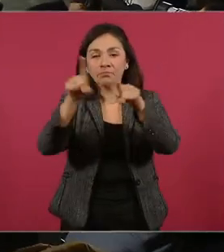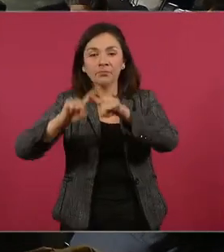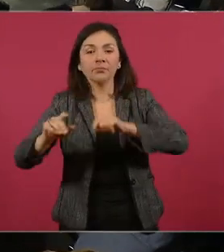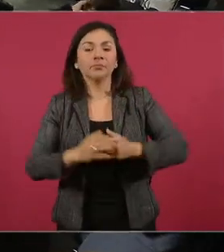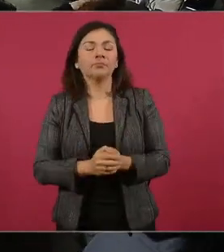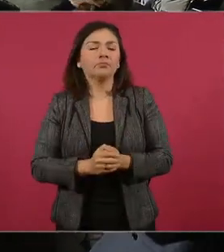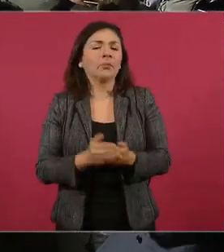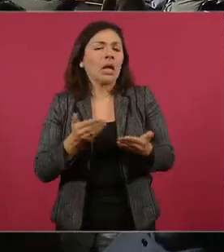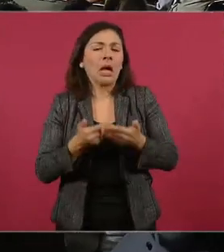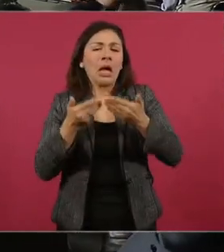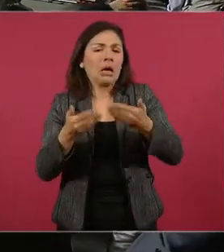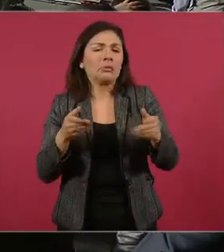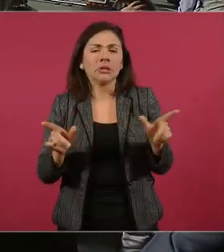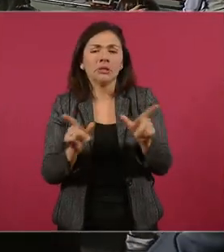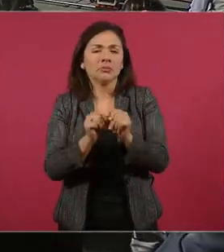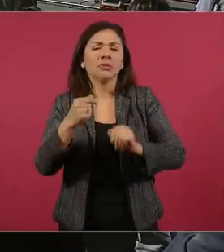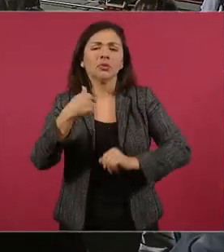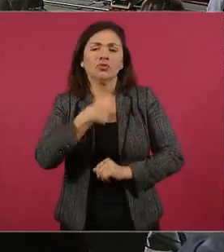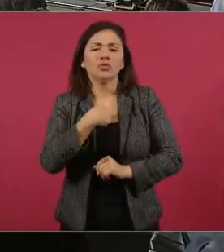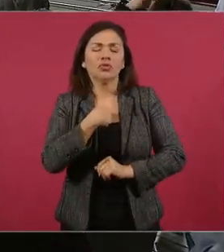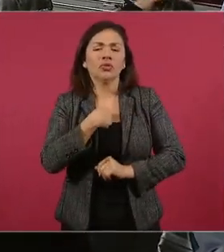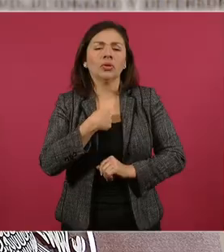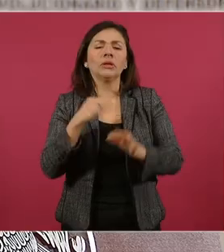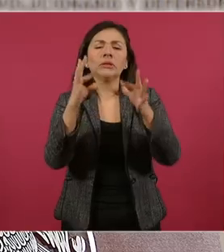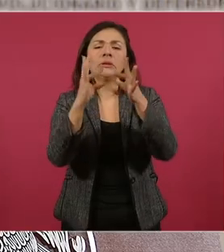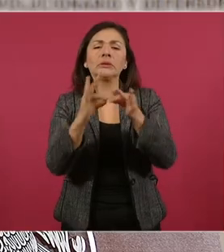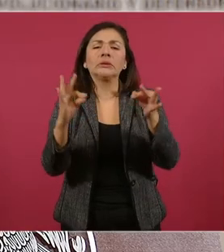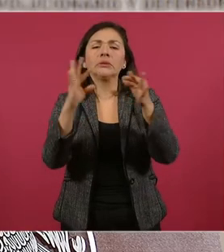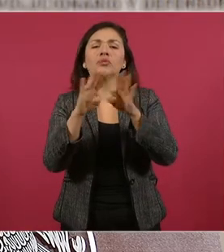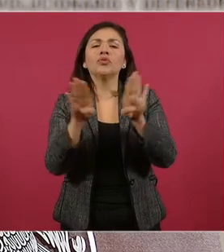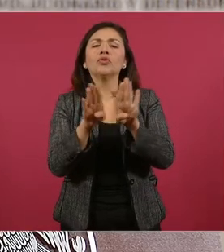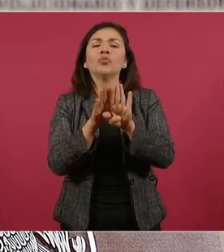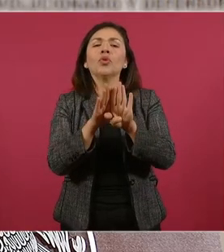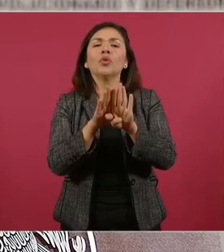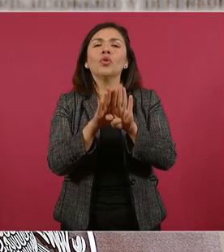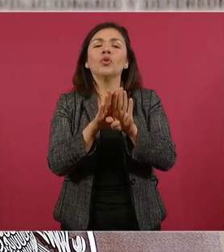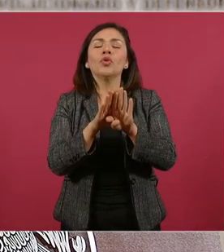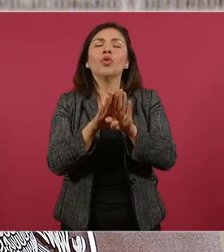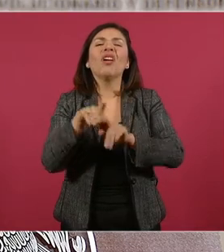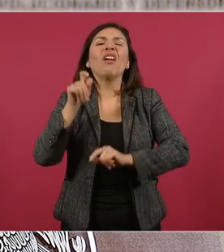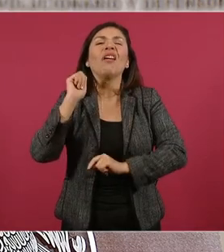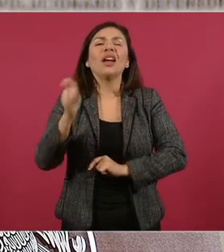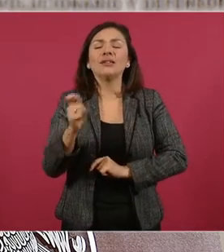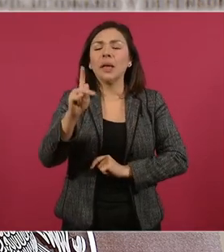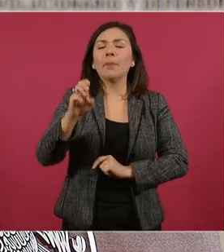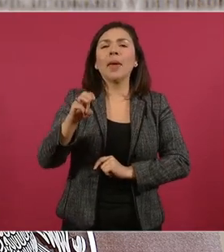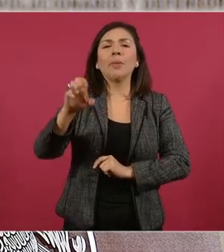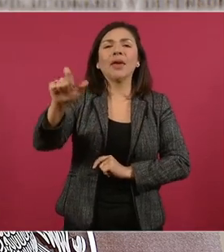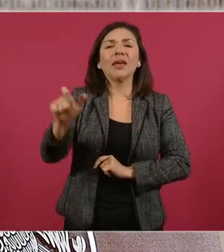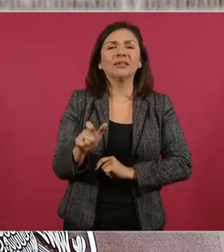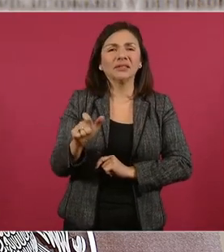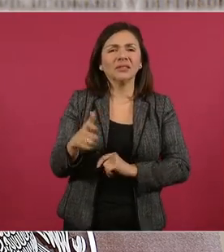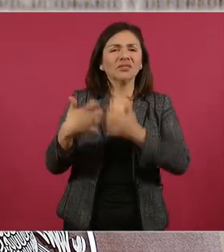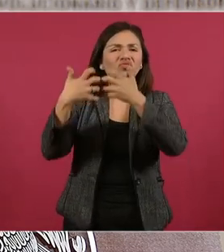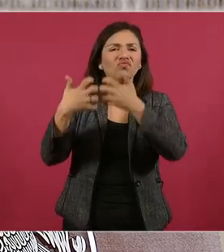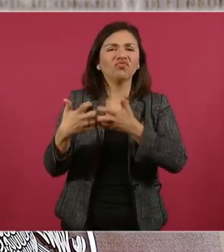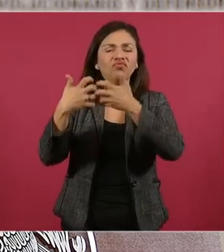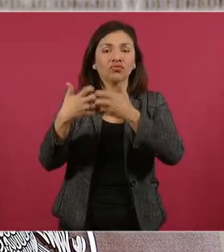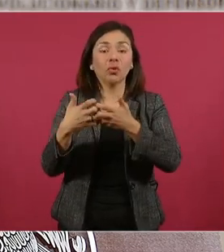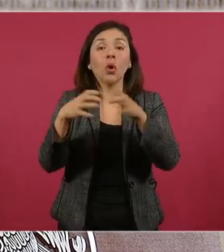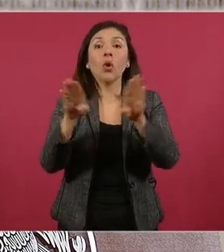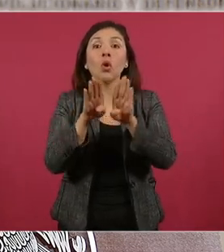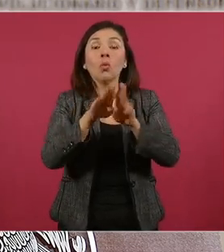vamos a hacer un corte de caja de Pemex, de cómo